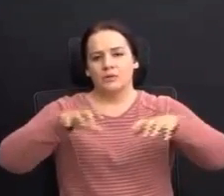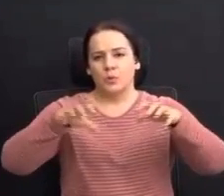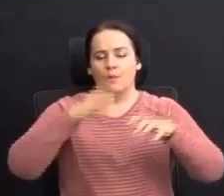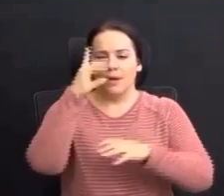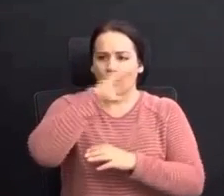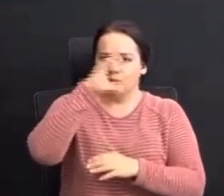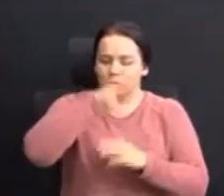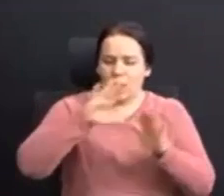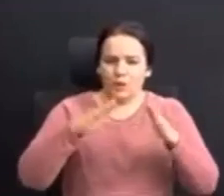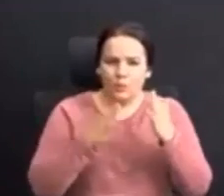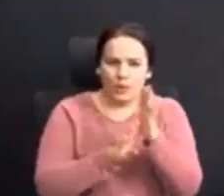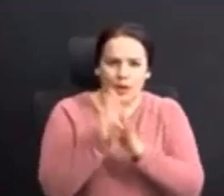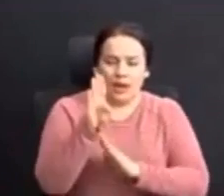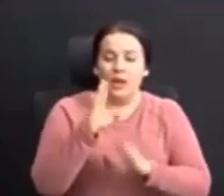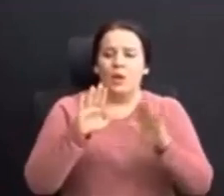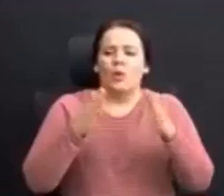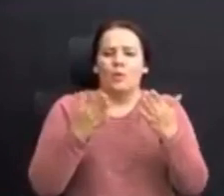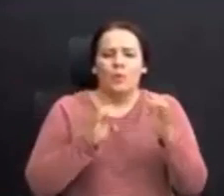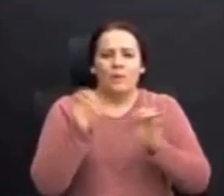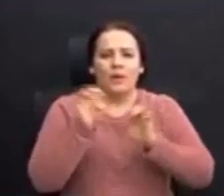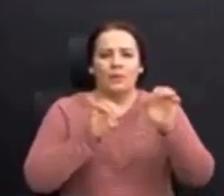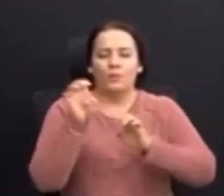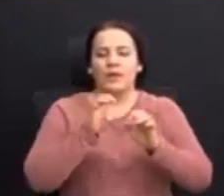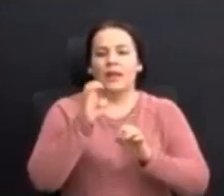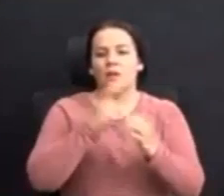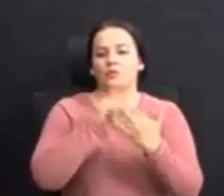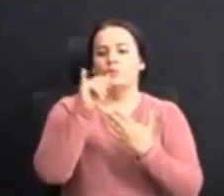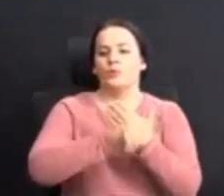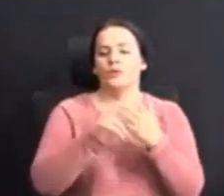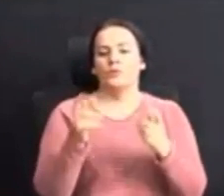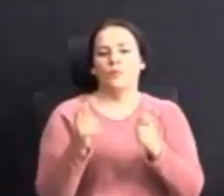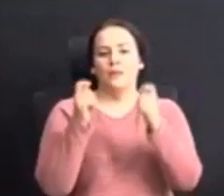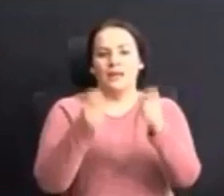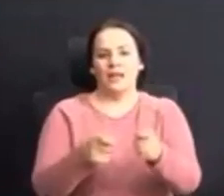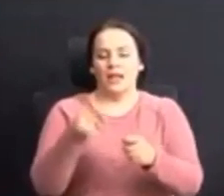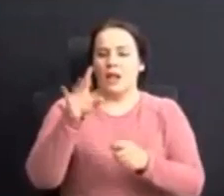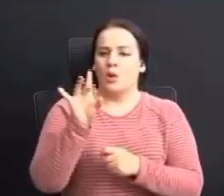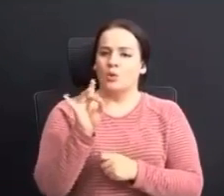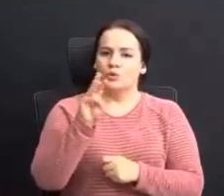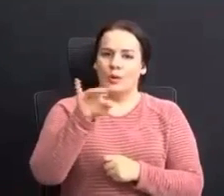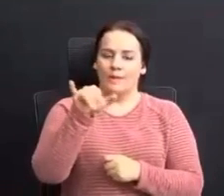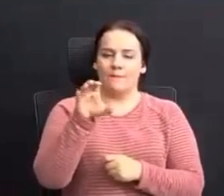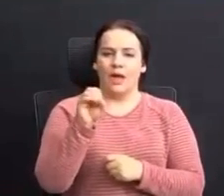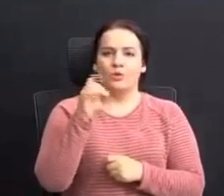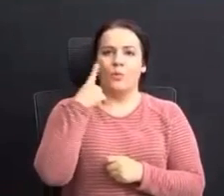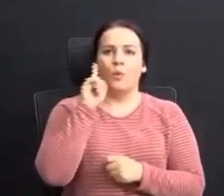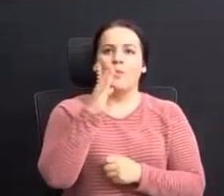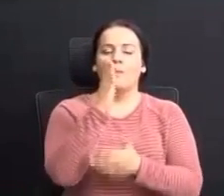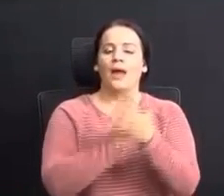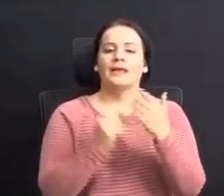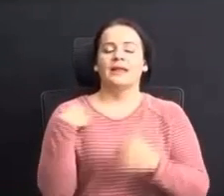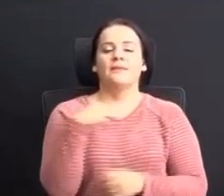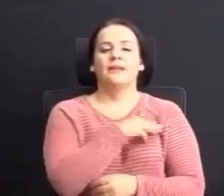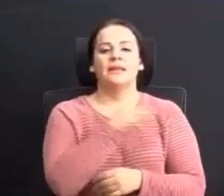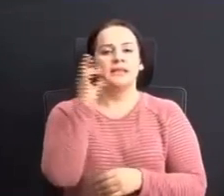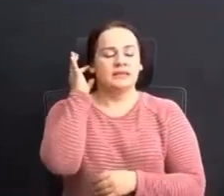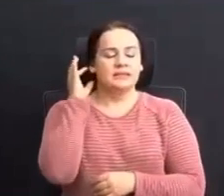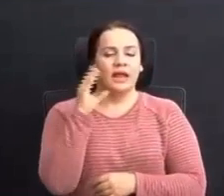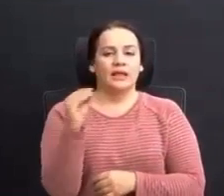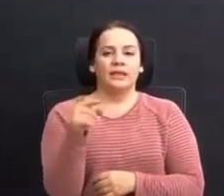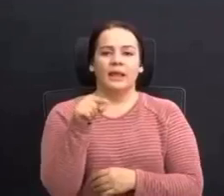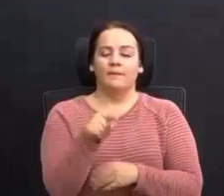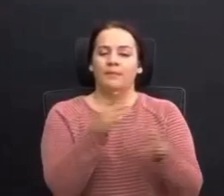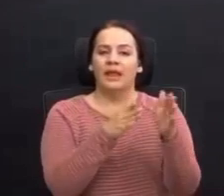¿Cómo valora entonces las iniciativas que se presentaron este 8 de mayo por parte de la ministra de Planificación, doña Pilar